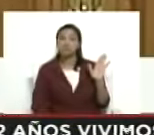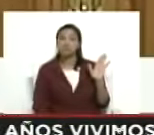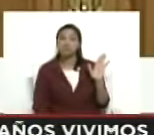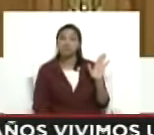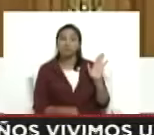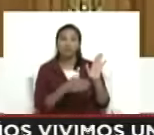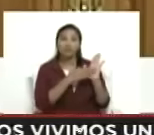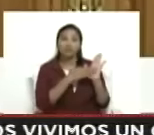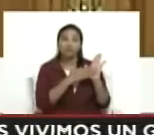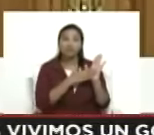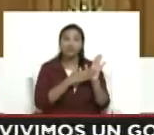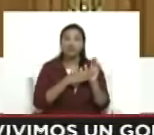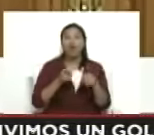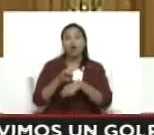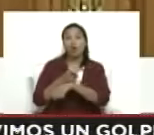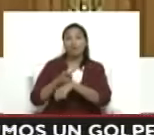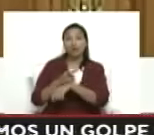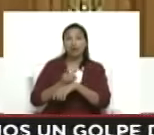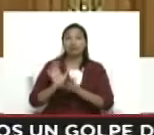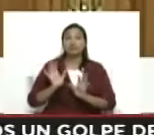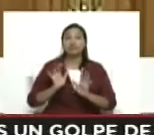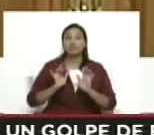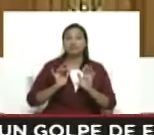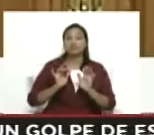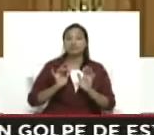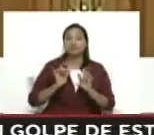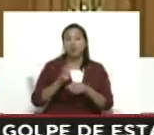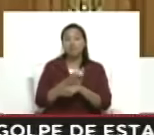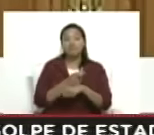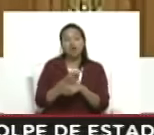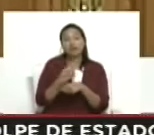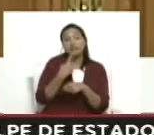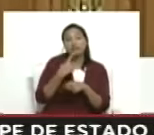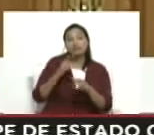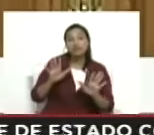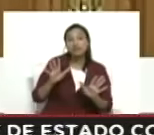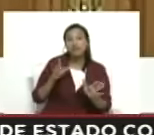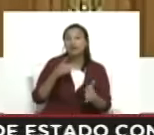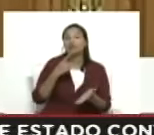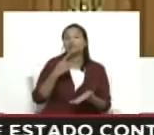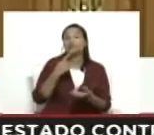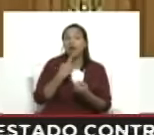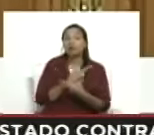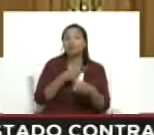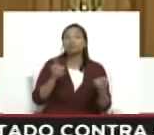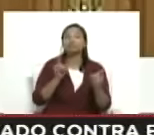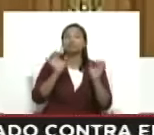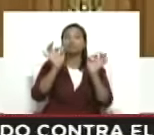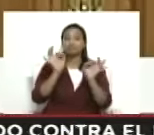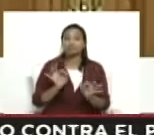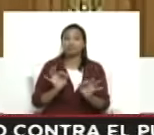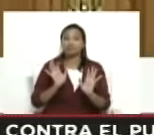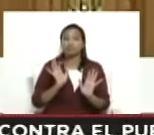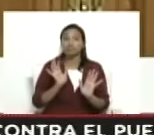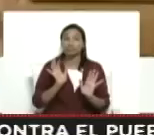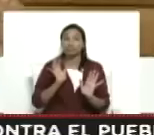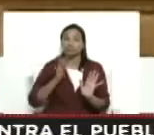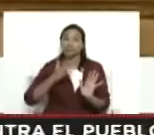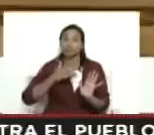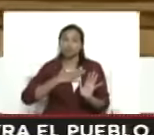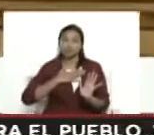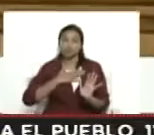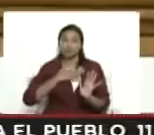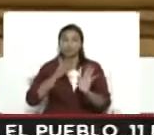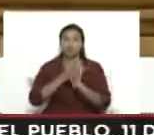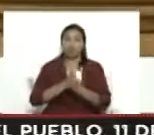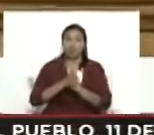Gobierno, y todavía Chávez decía, gobierno descarta decretar, bueno, eso lo dije yo, el estado de excepción. El